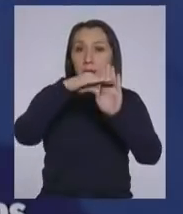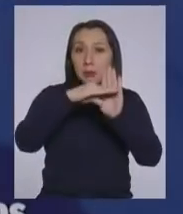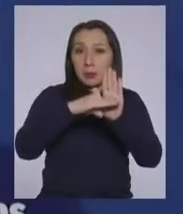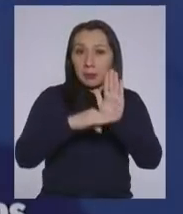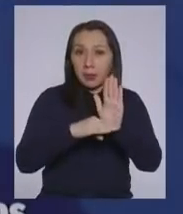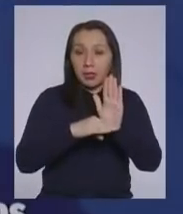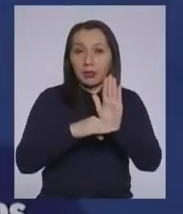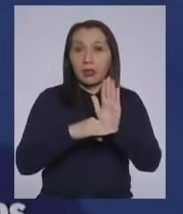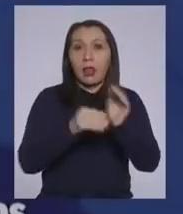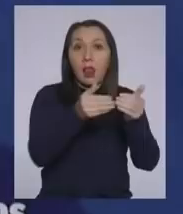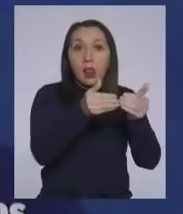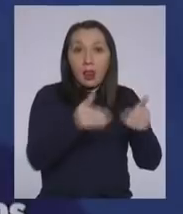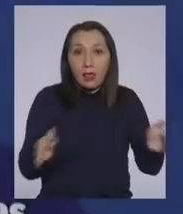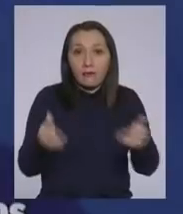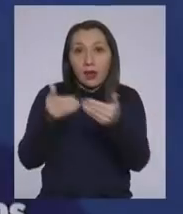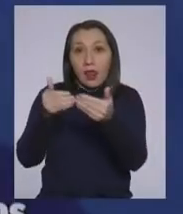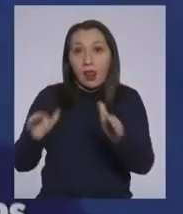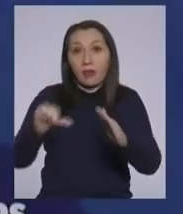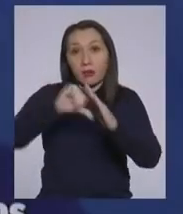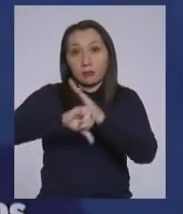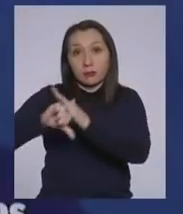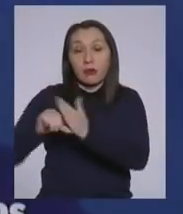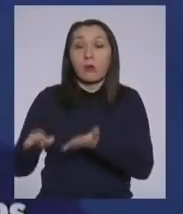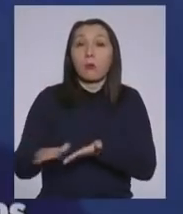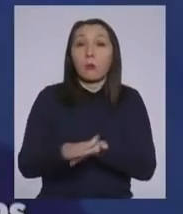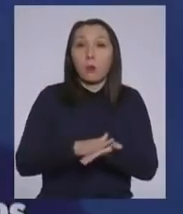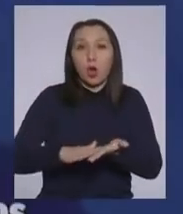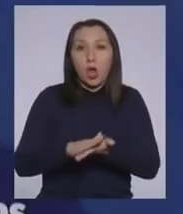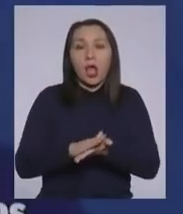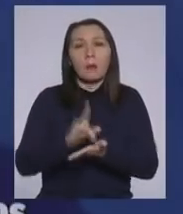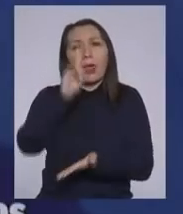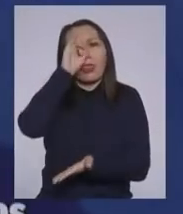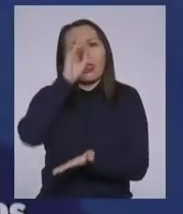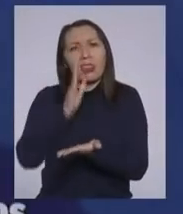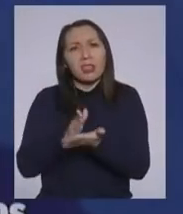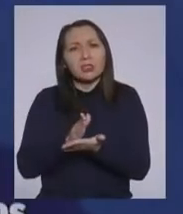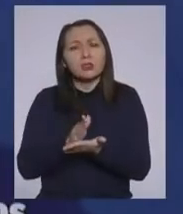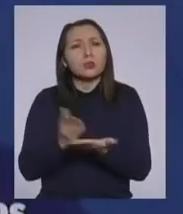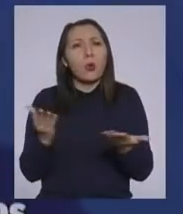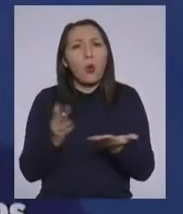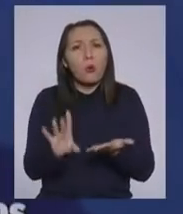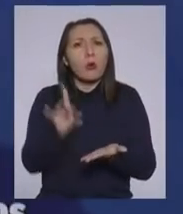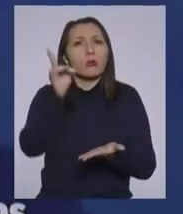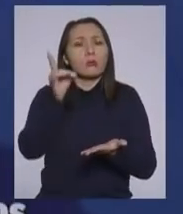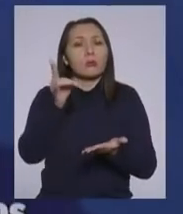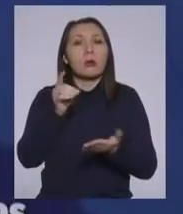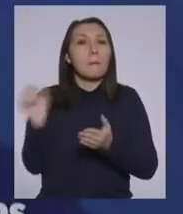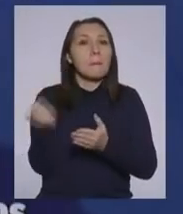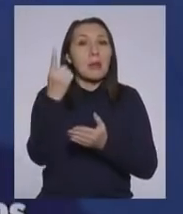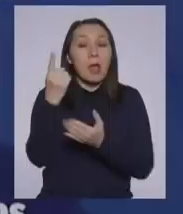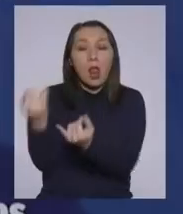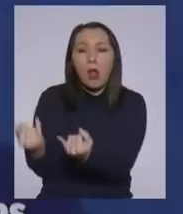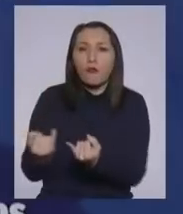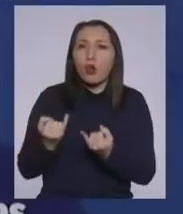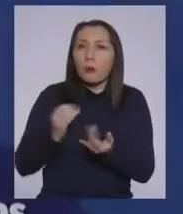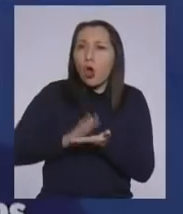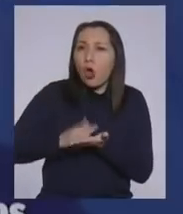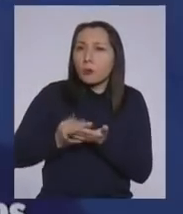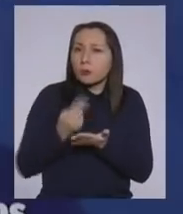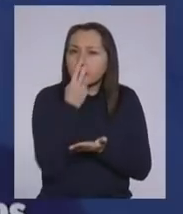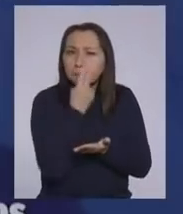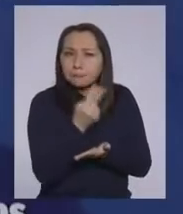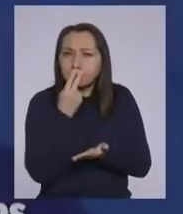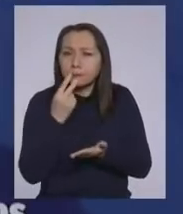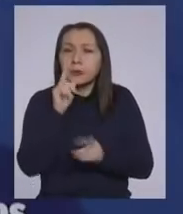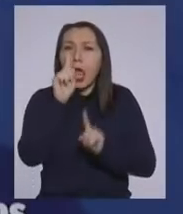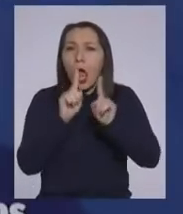de desconfinamiento, por ejemplo, se deciden siempre en base a información y en base